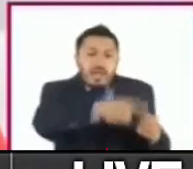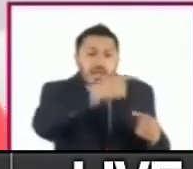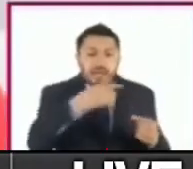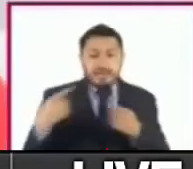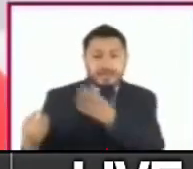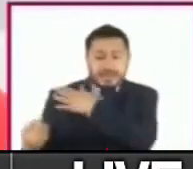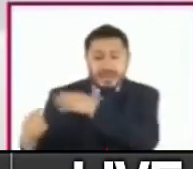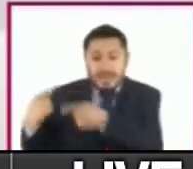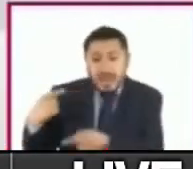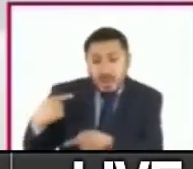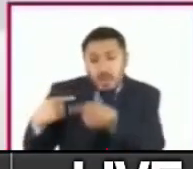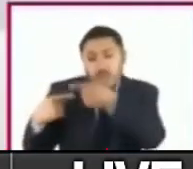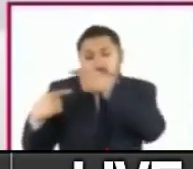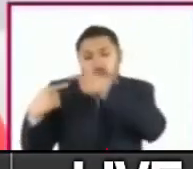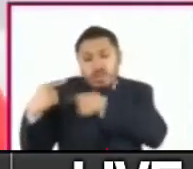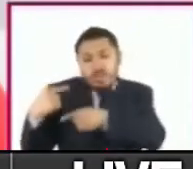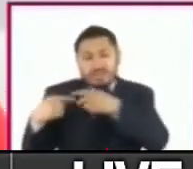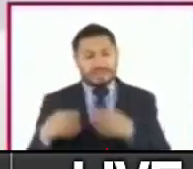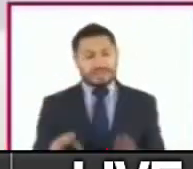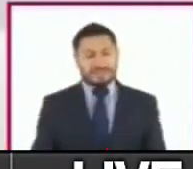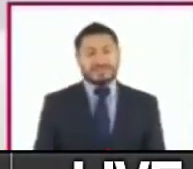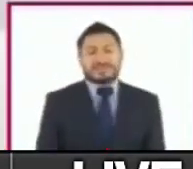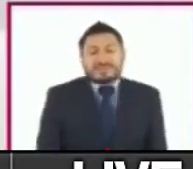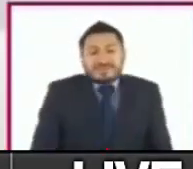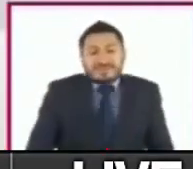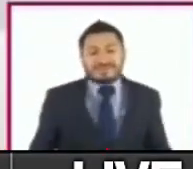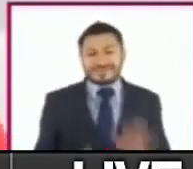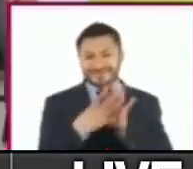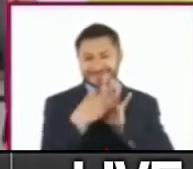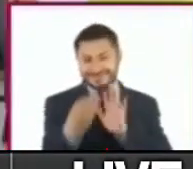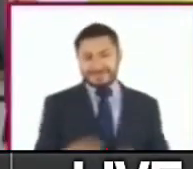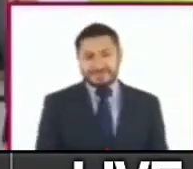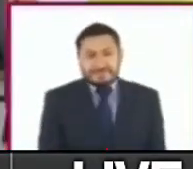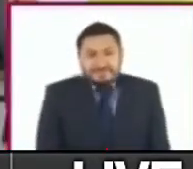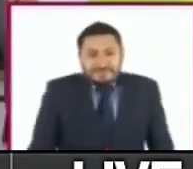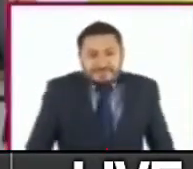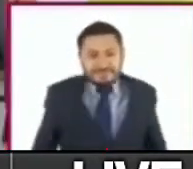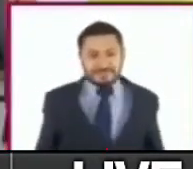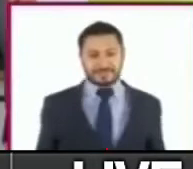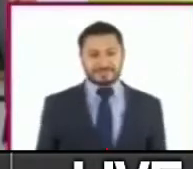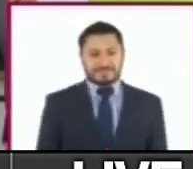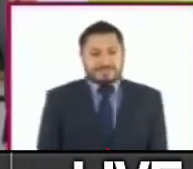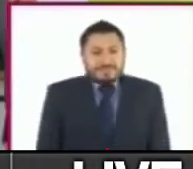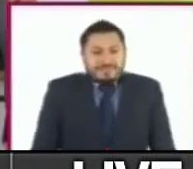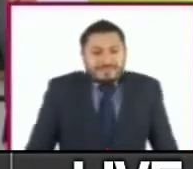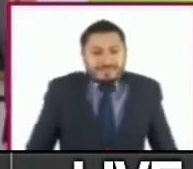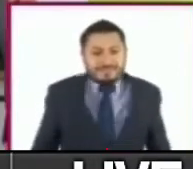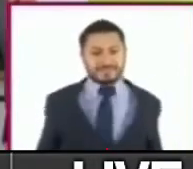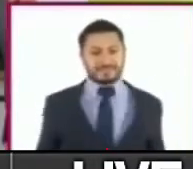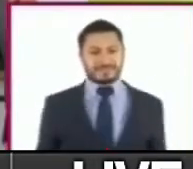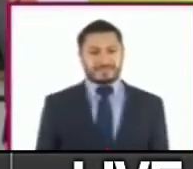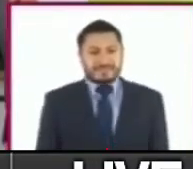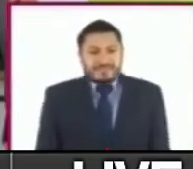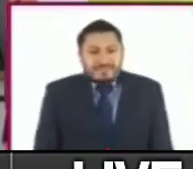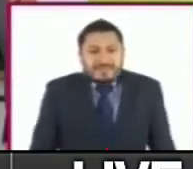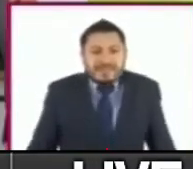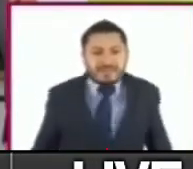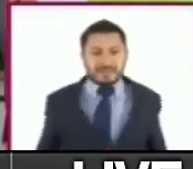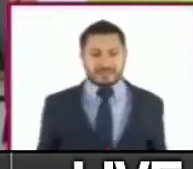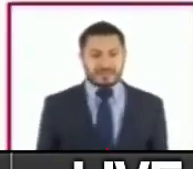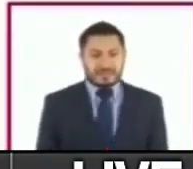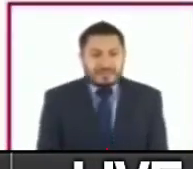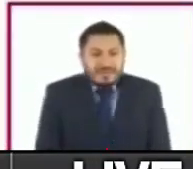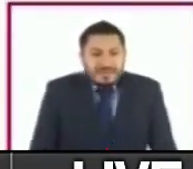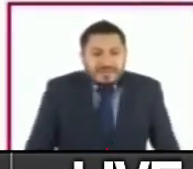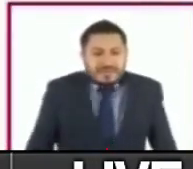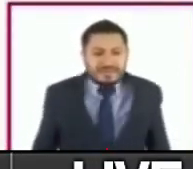un masaje. Eso es, seguimos. Qué rico, ¿verdad? Sí, se